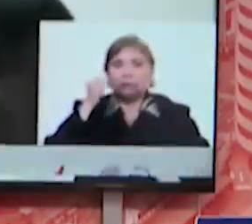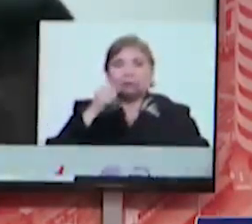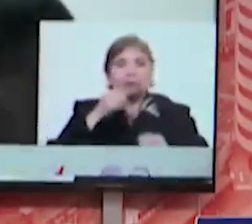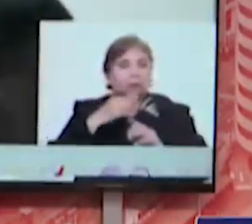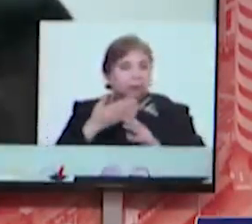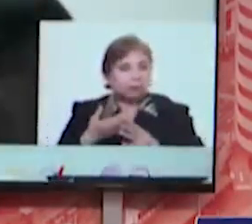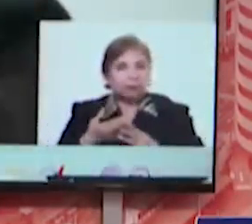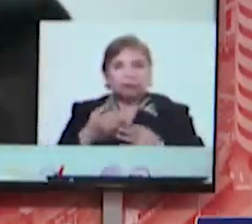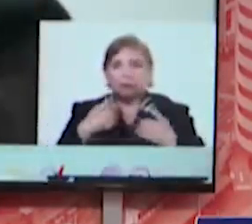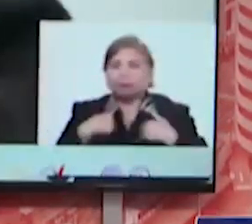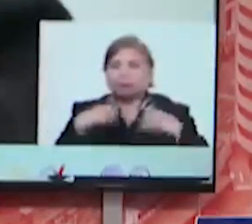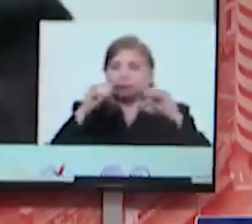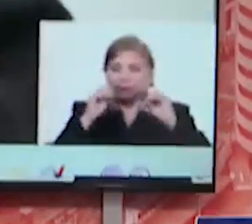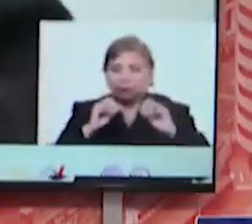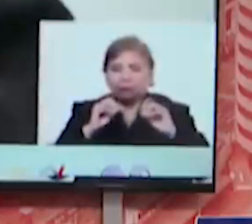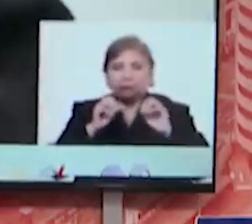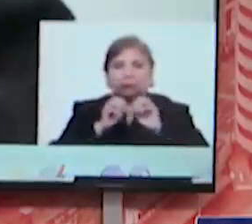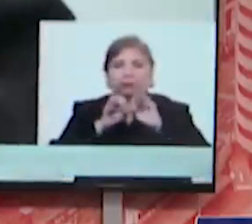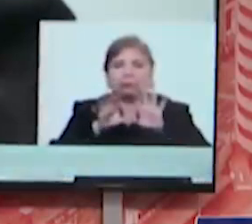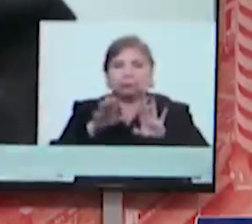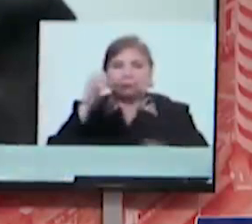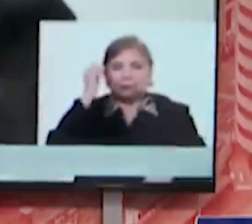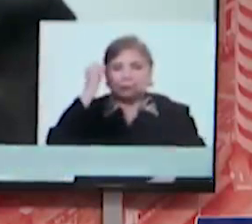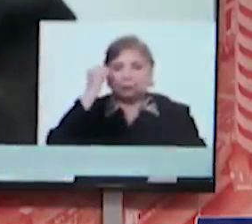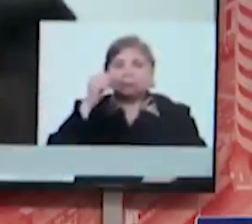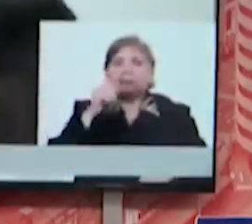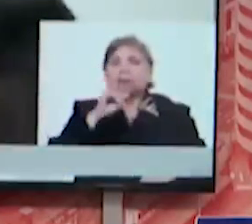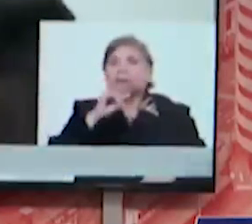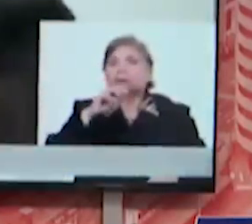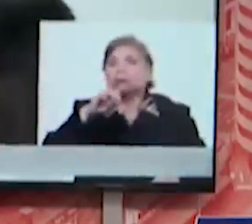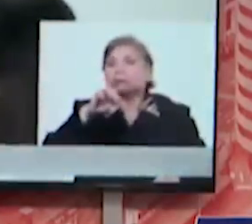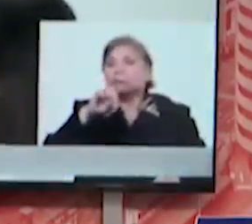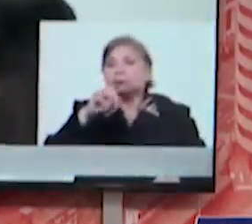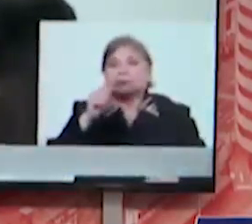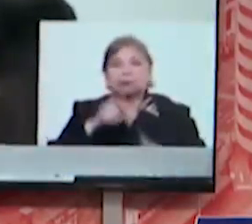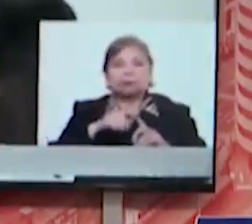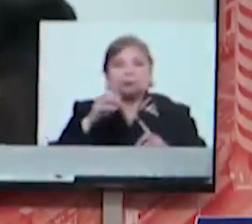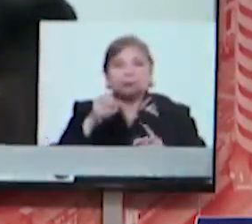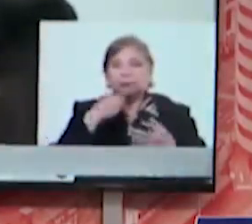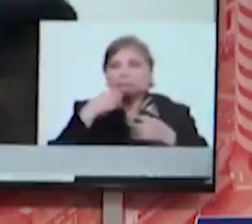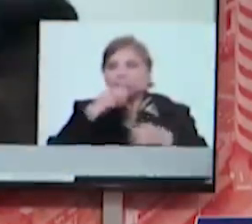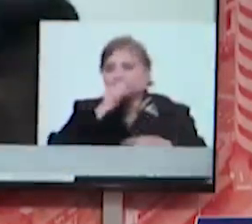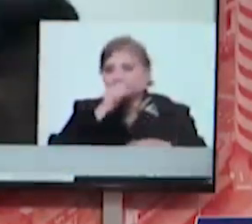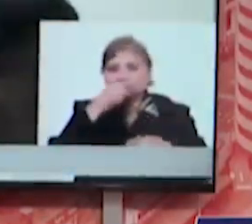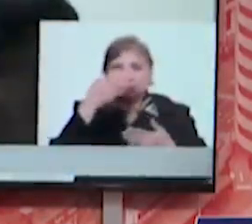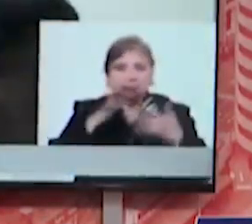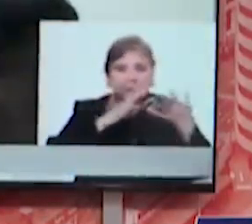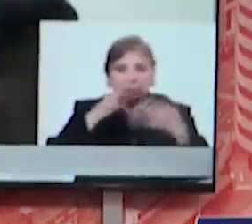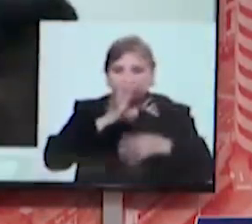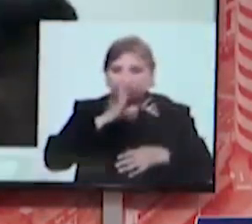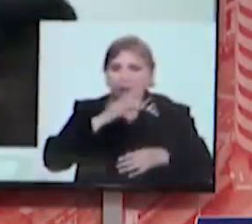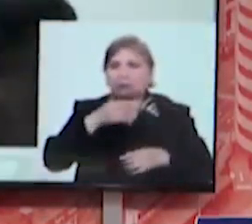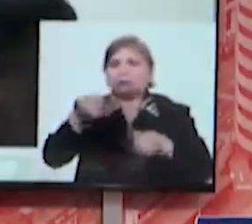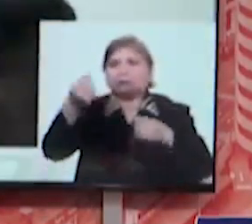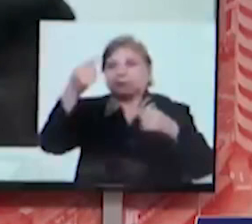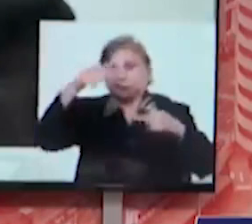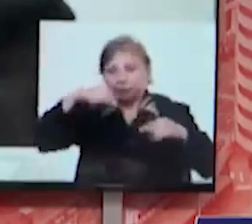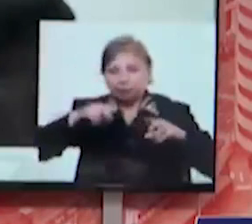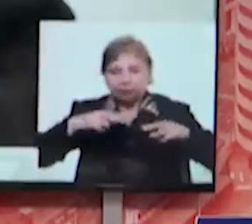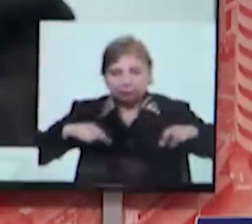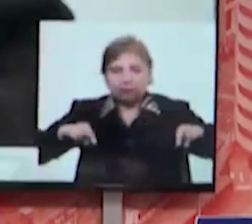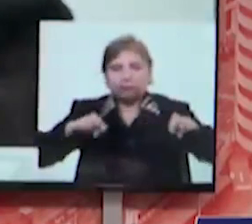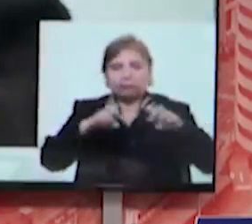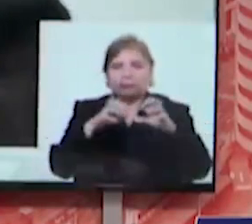Pachas quería era alargar la muerte final, entre comillas, de Pedro Castillo para esta acusación constitucional.